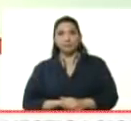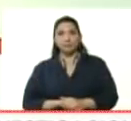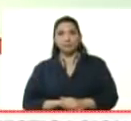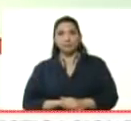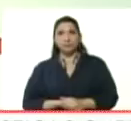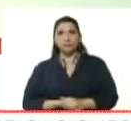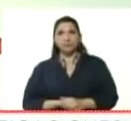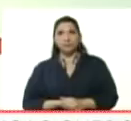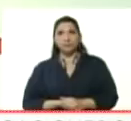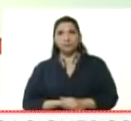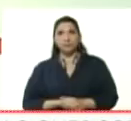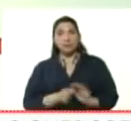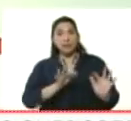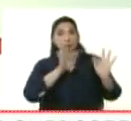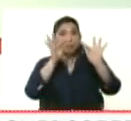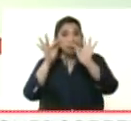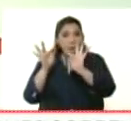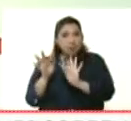Herencia del 4F.